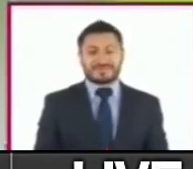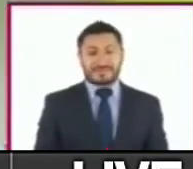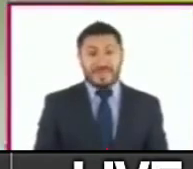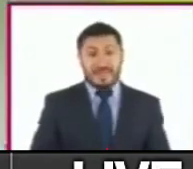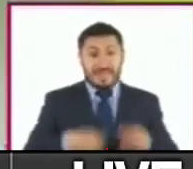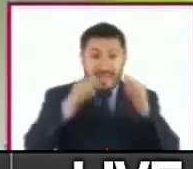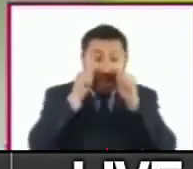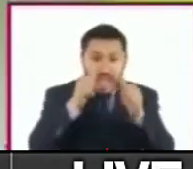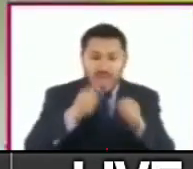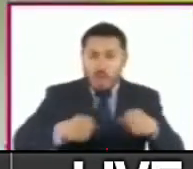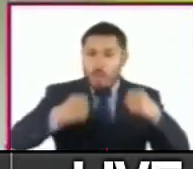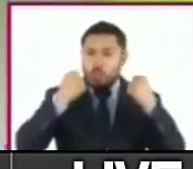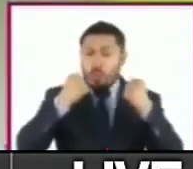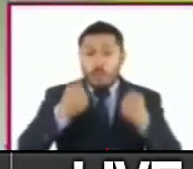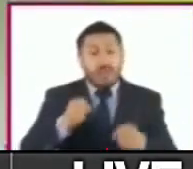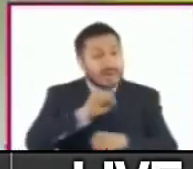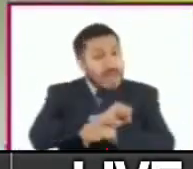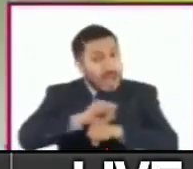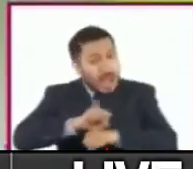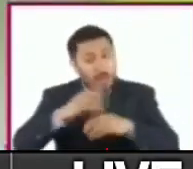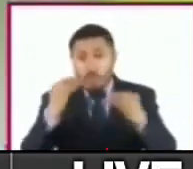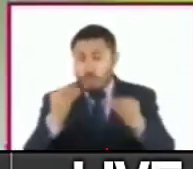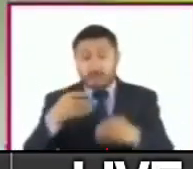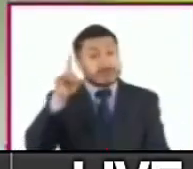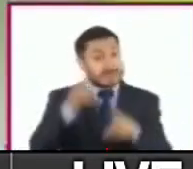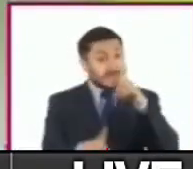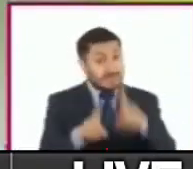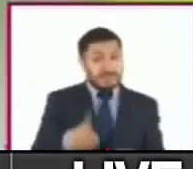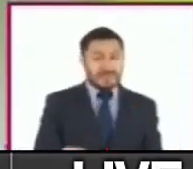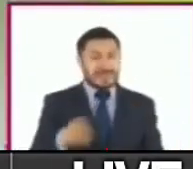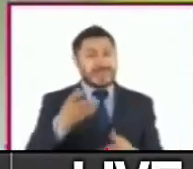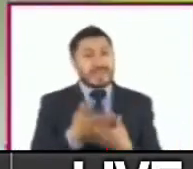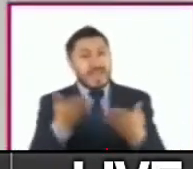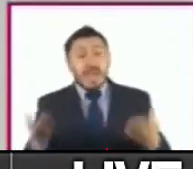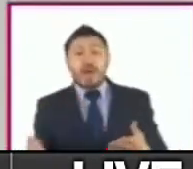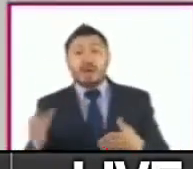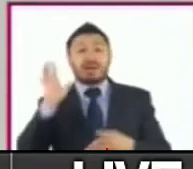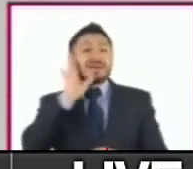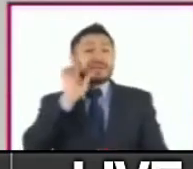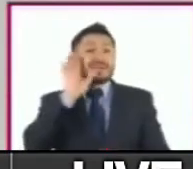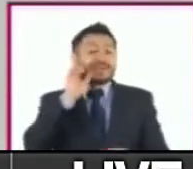calculen su fuerza. ¿Listos? Casilla naranja.